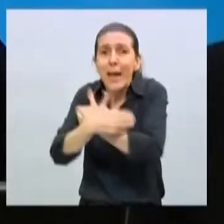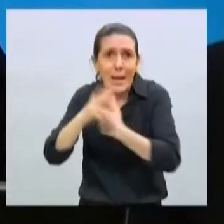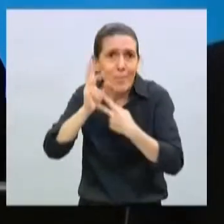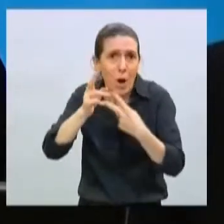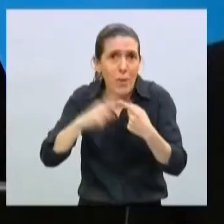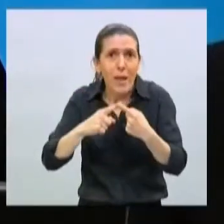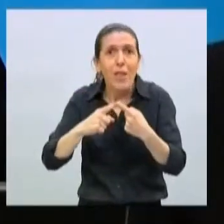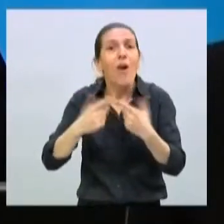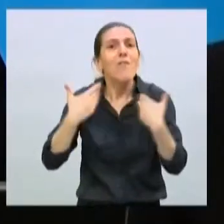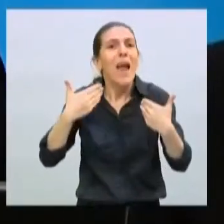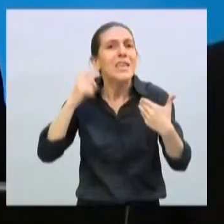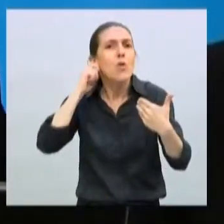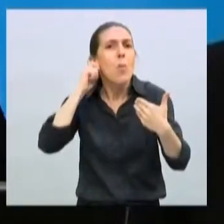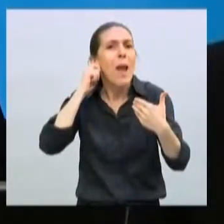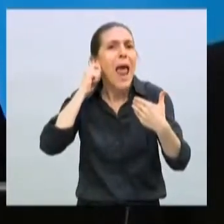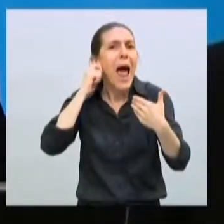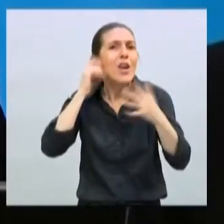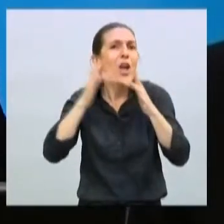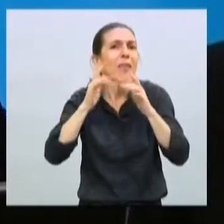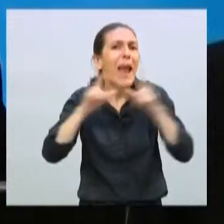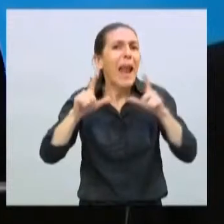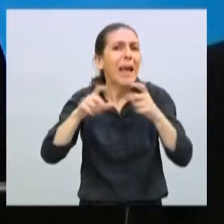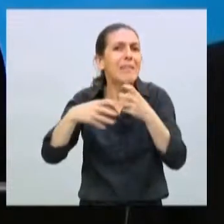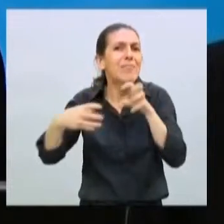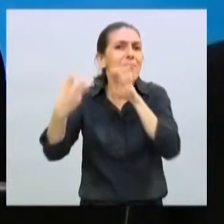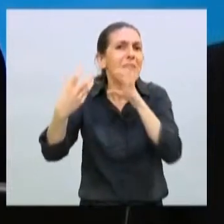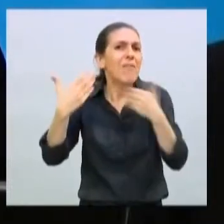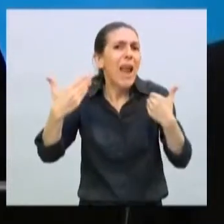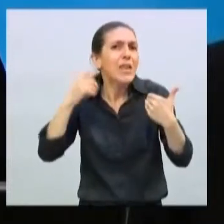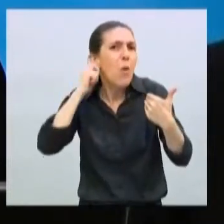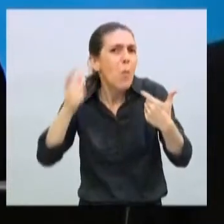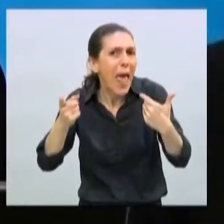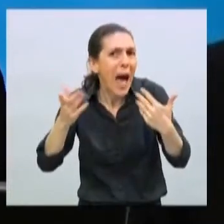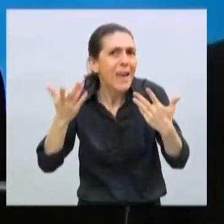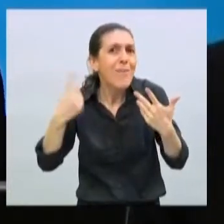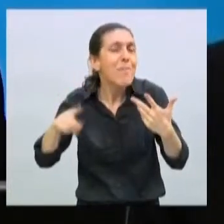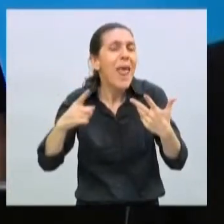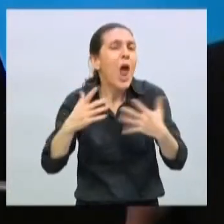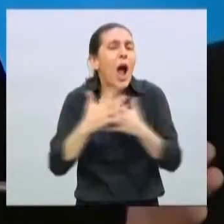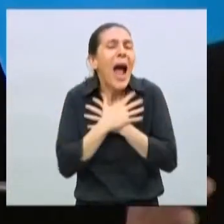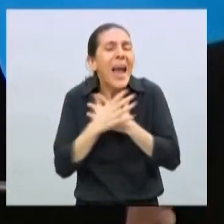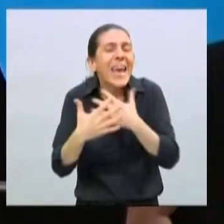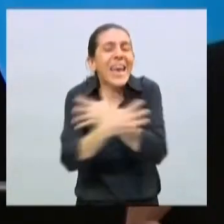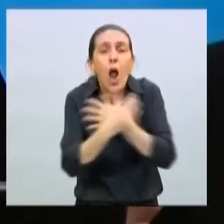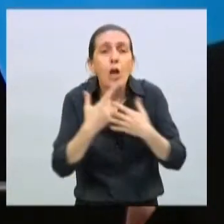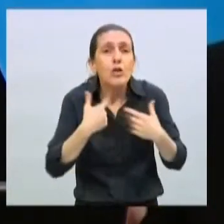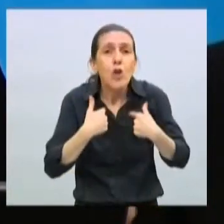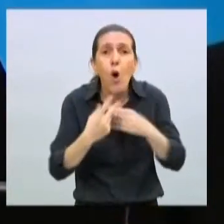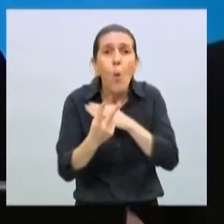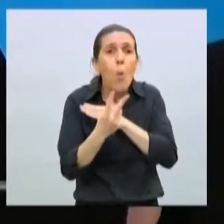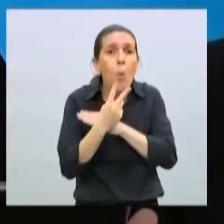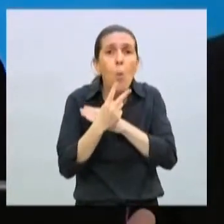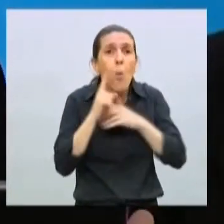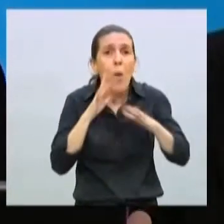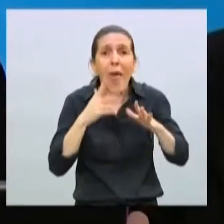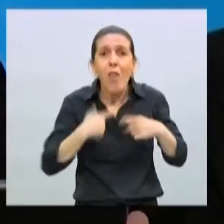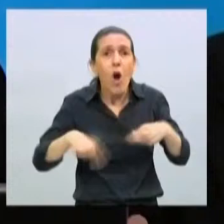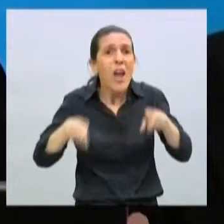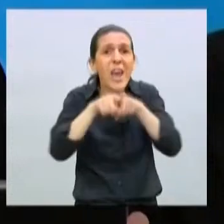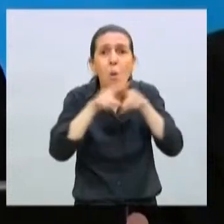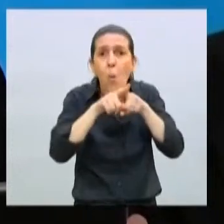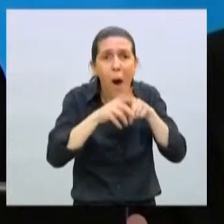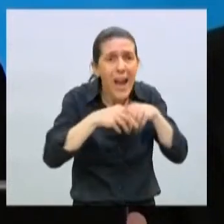cantarle el feliz cumpleaños a la distancia, pero no pudimos expresarle todo nuestro cariño. Tengo el mismo cuidado que todos deben